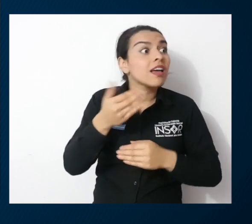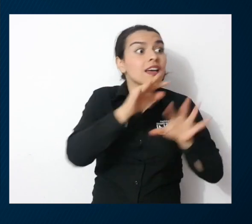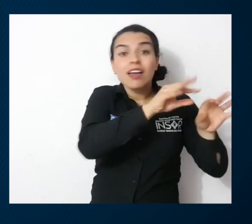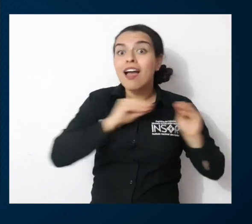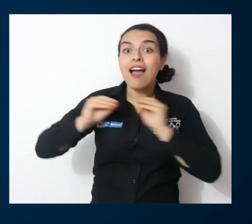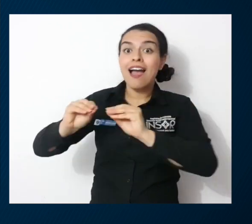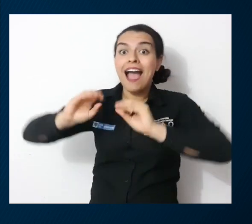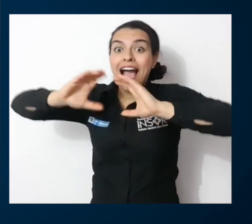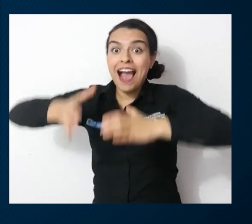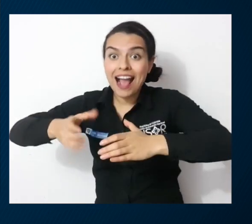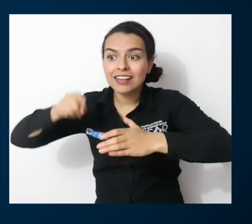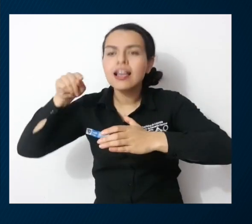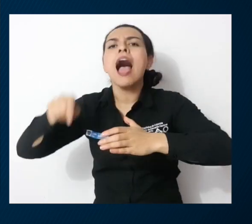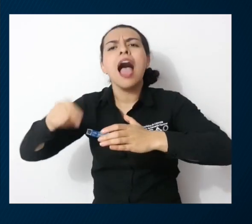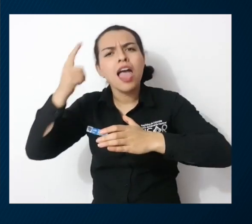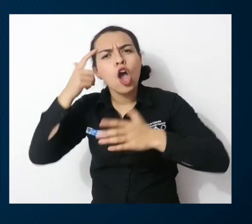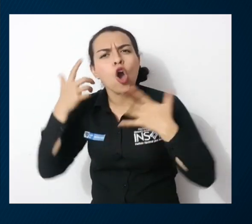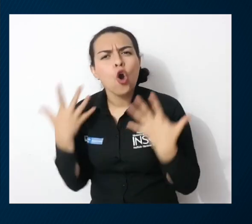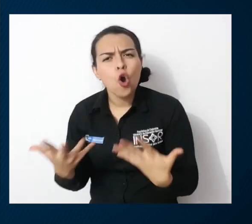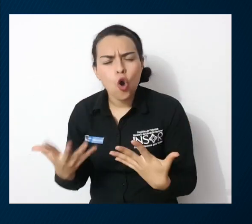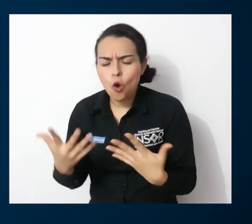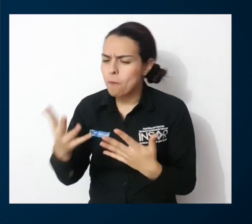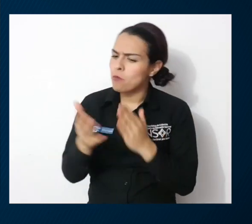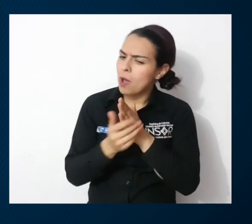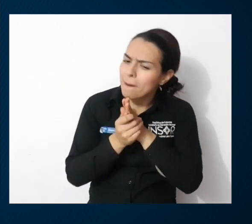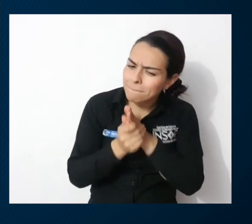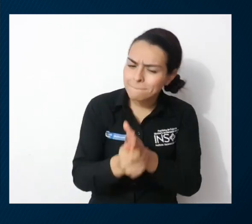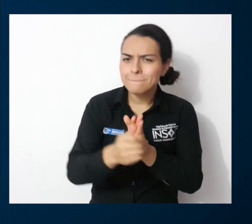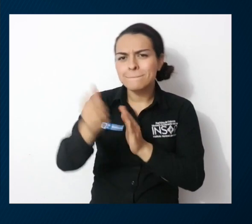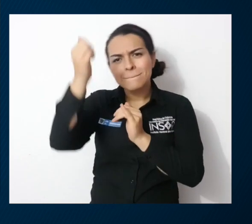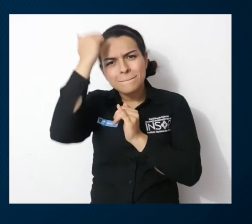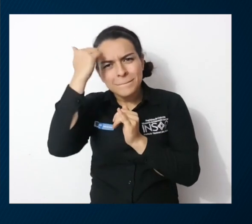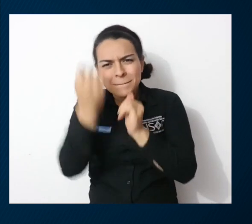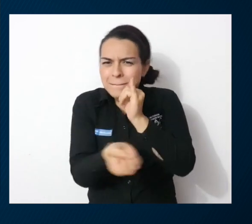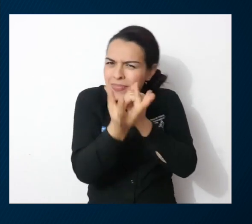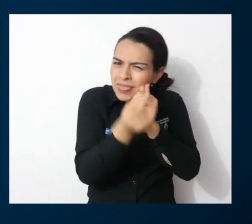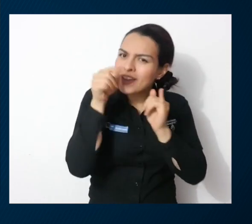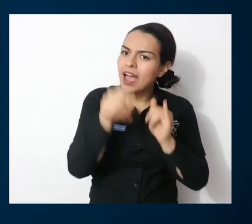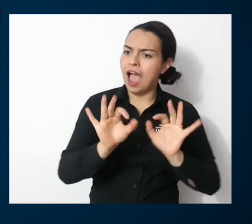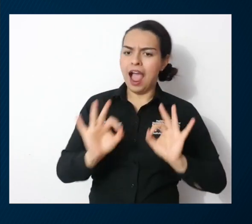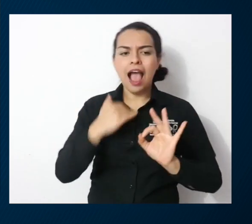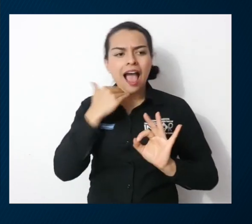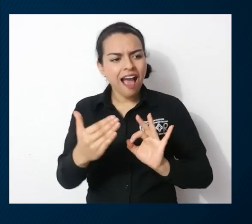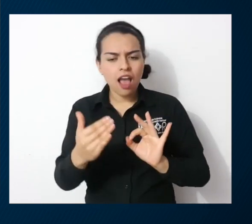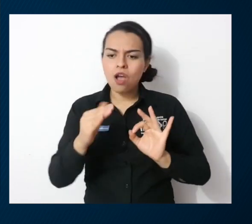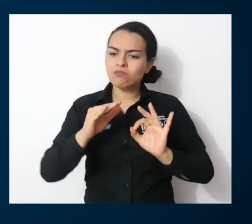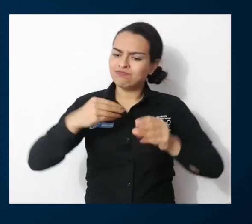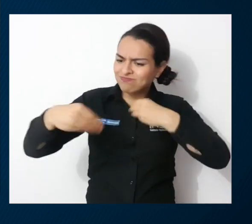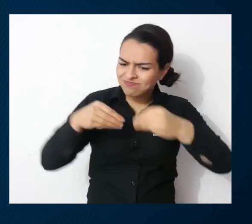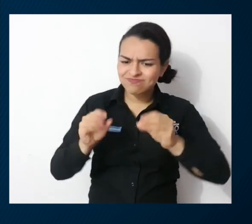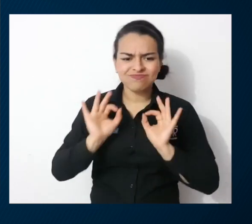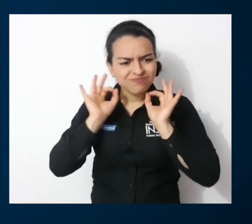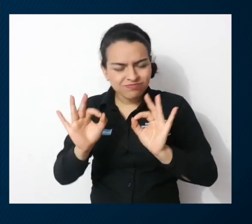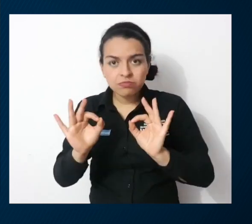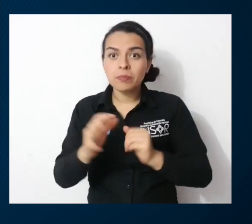las estrategias para hacer una práctica pedagógica que sea reflexiva y que sea crítica. ¿A qué voy con que sea reflexiva?